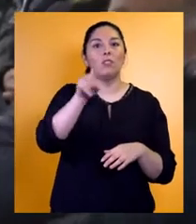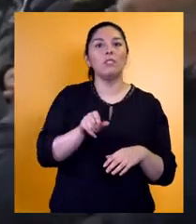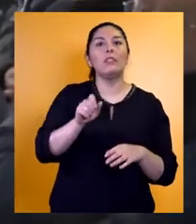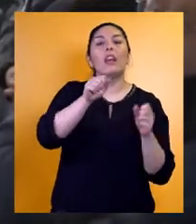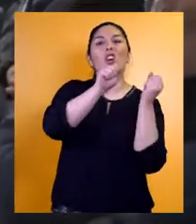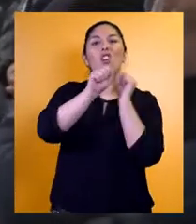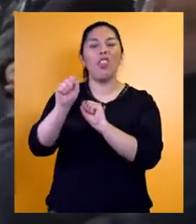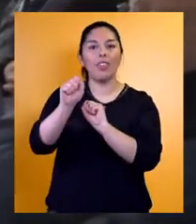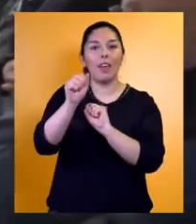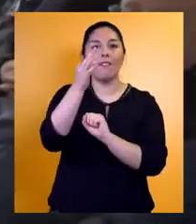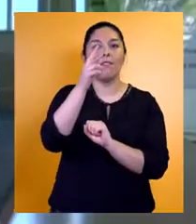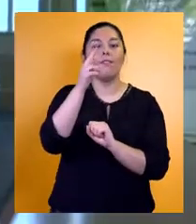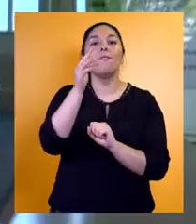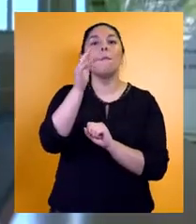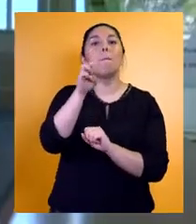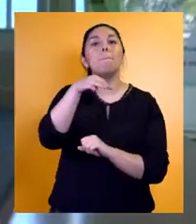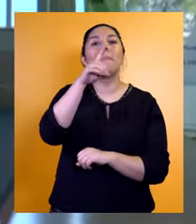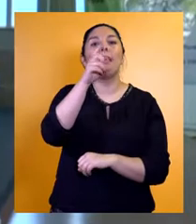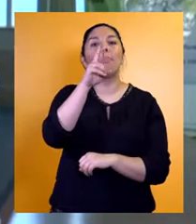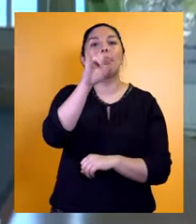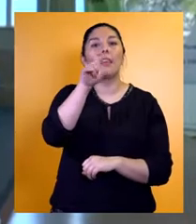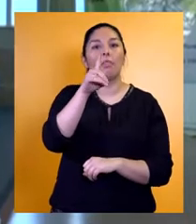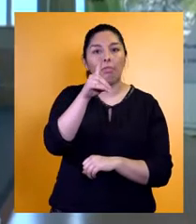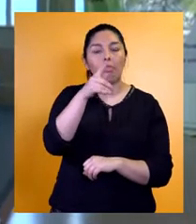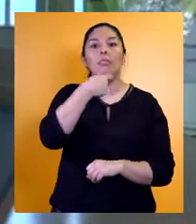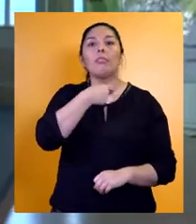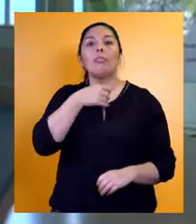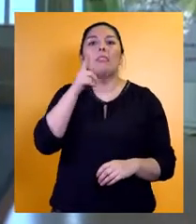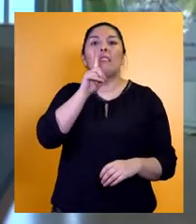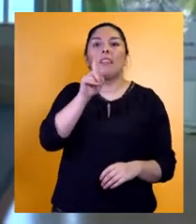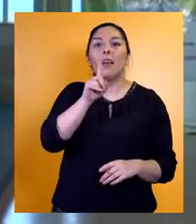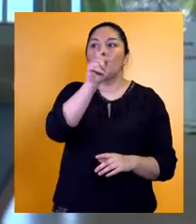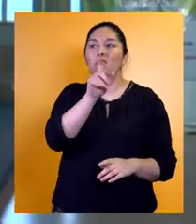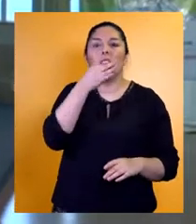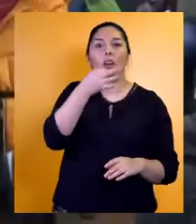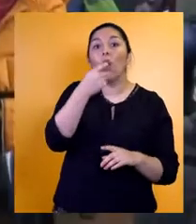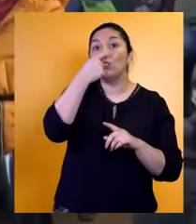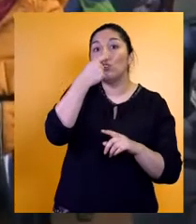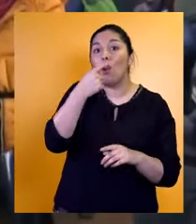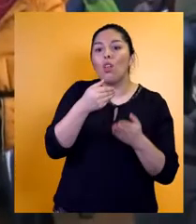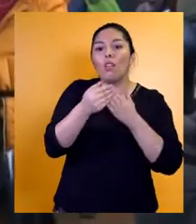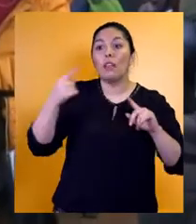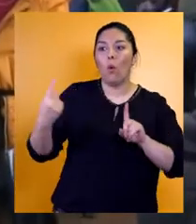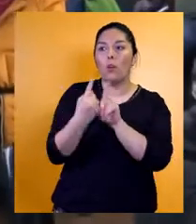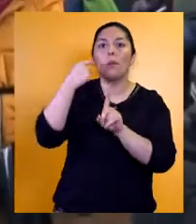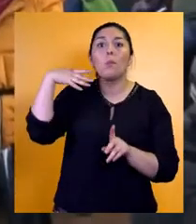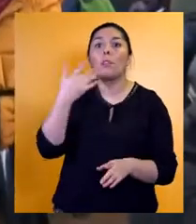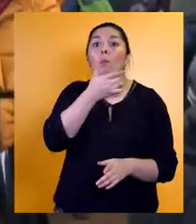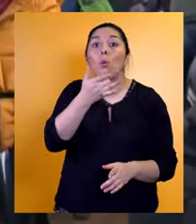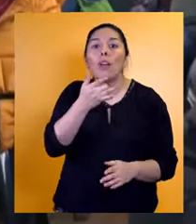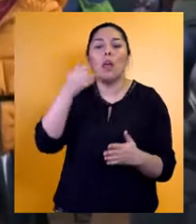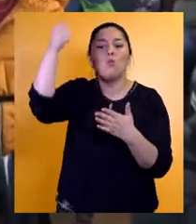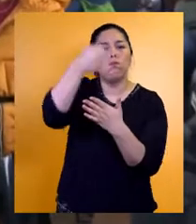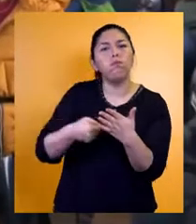Madrid desde el año 2015. Mario Vargas Vidal, vocero del Movimiento de Laicos de Osorno, dijo que este encuentro es muy importante porque la lucha que